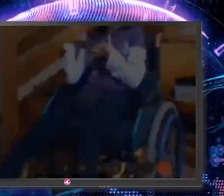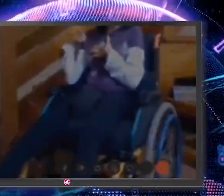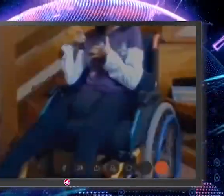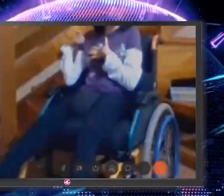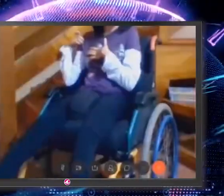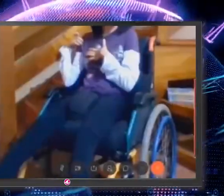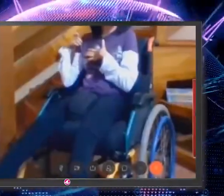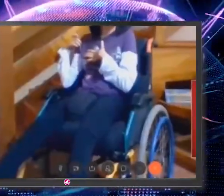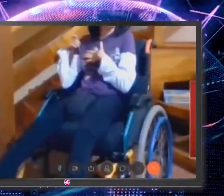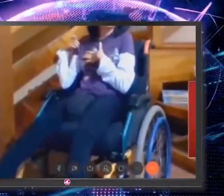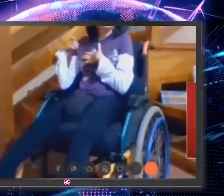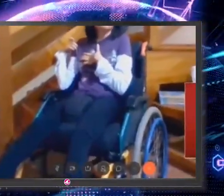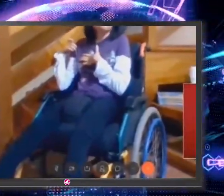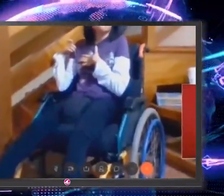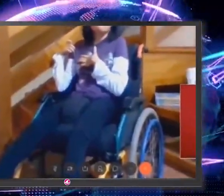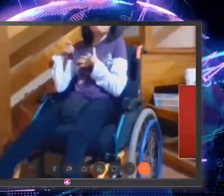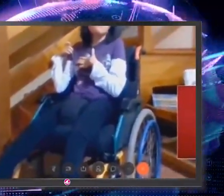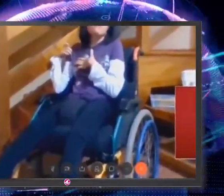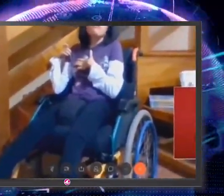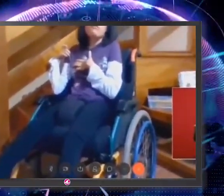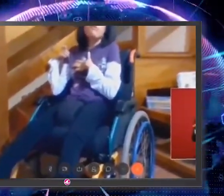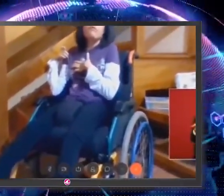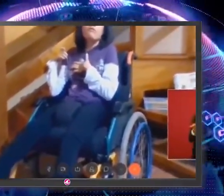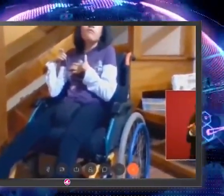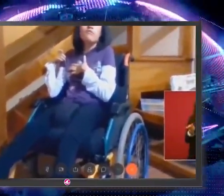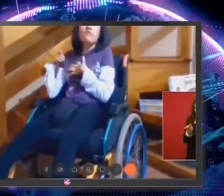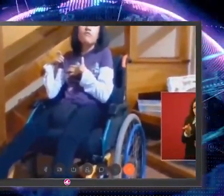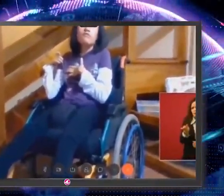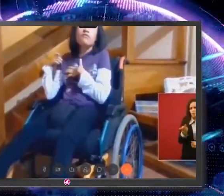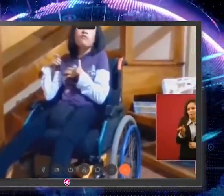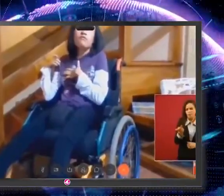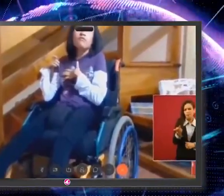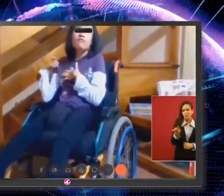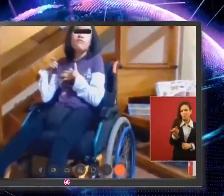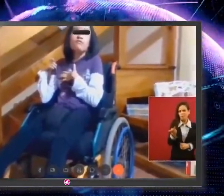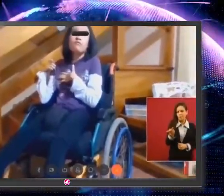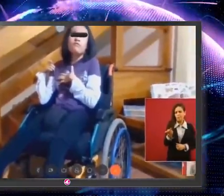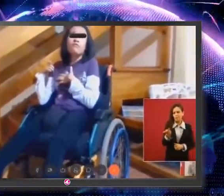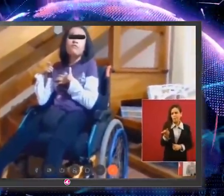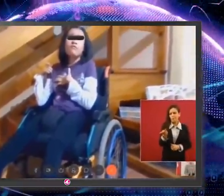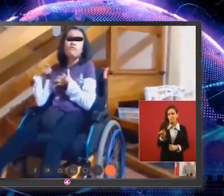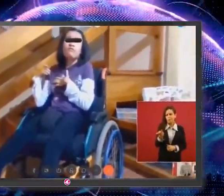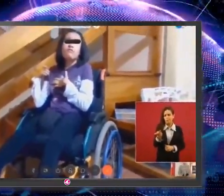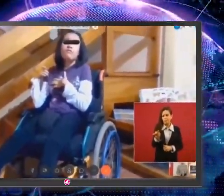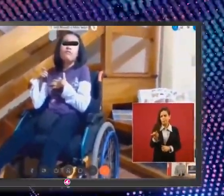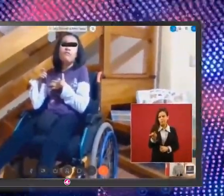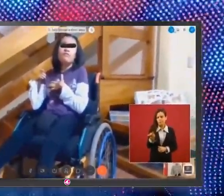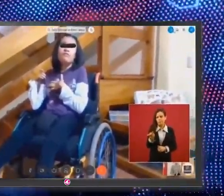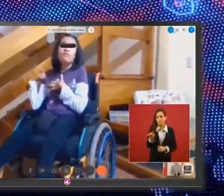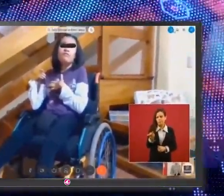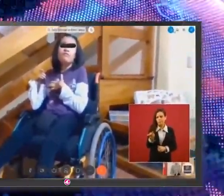¿Cuándo podré volver a mis terapias? Fue otra pregunta que movió sentimientos, hecha por Sofía Montserrat Melo, quien padece